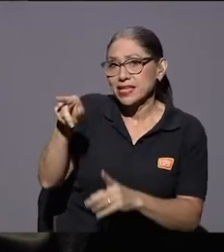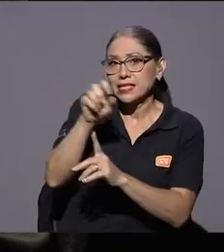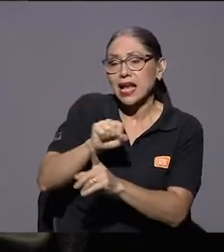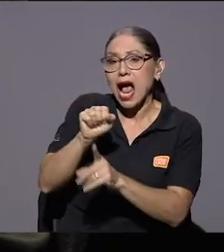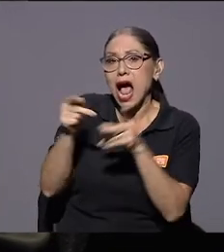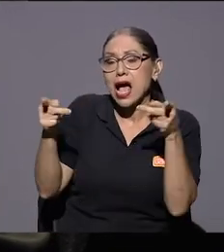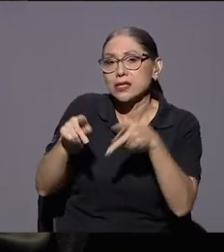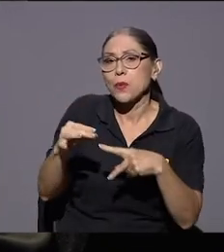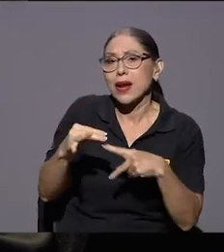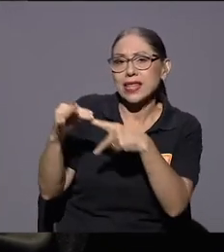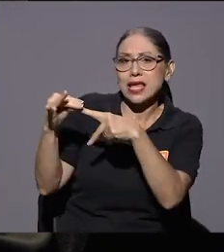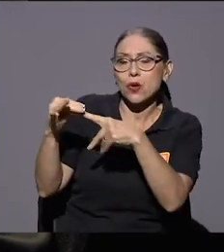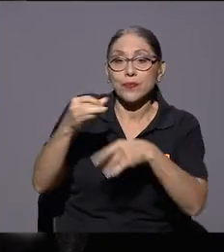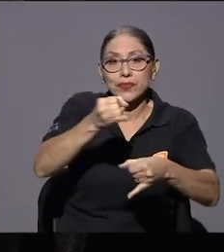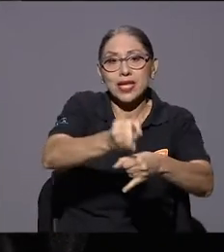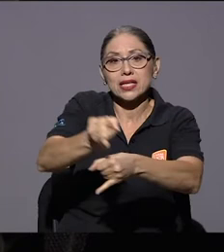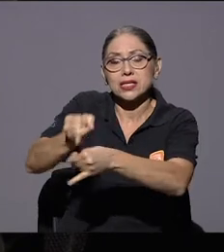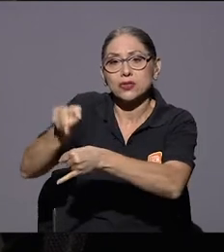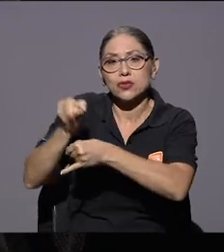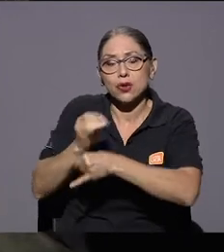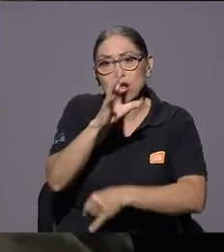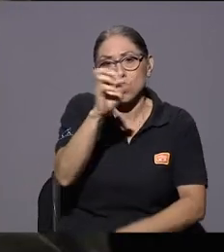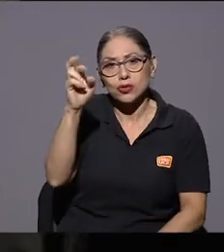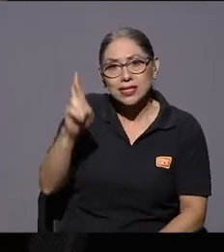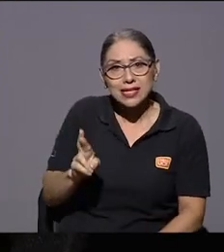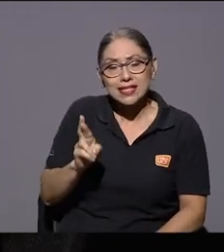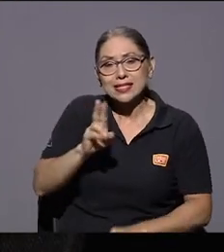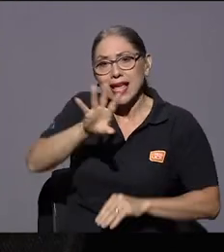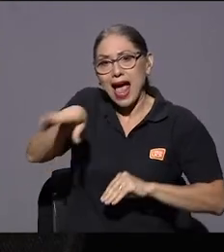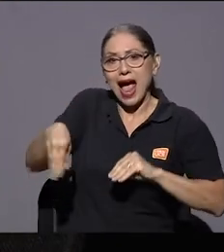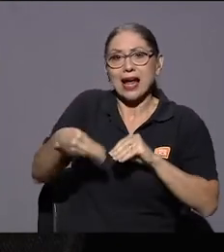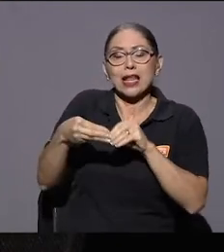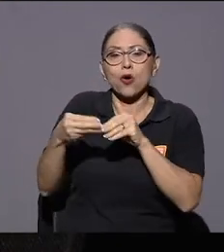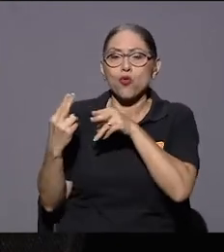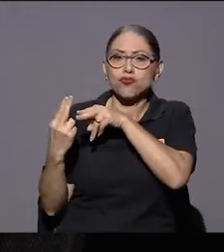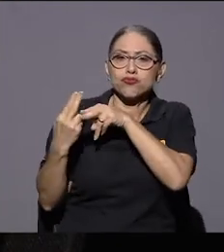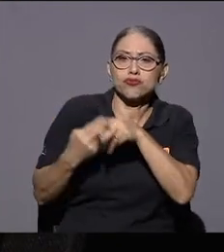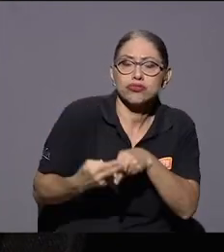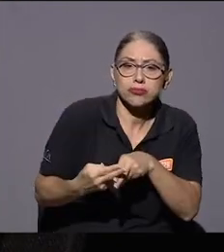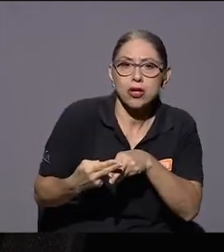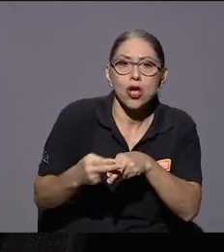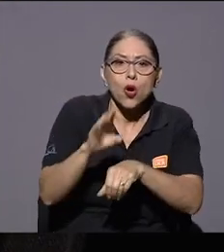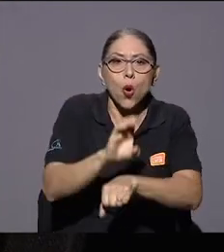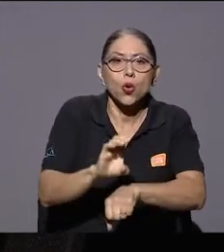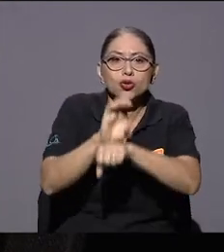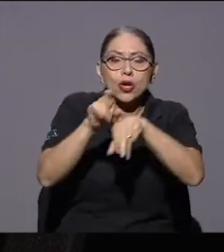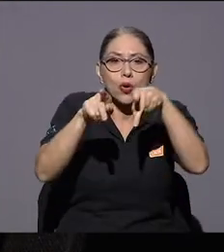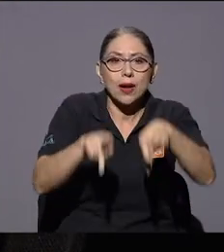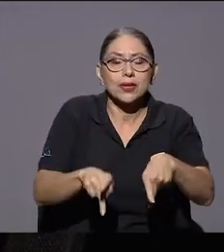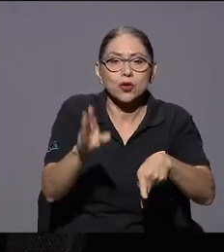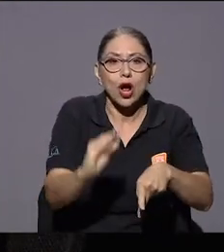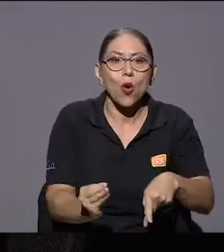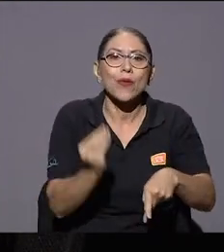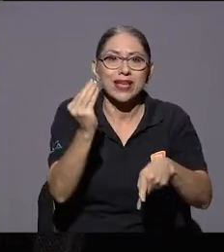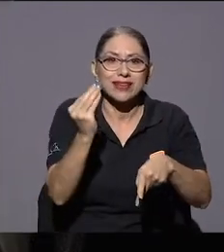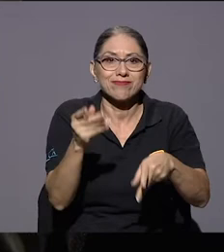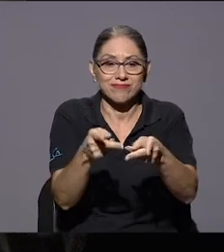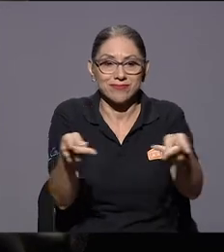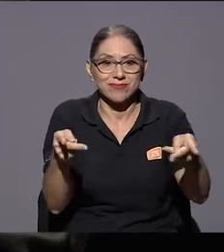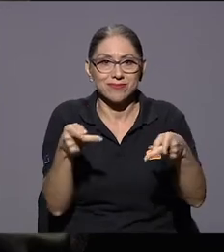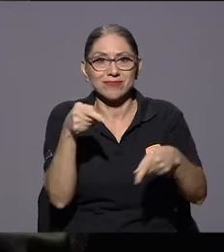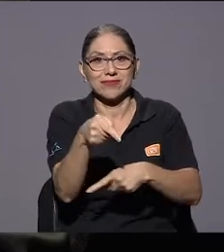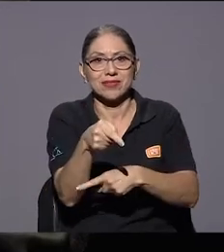la institucionalidad costarricense agregó, por ejemplo, los cargos de consejos de la persona joven, uh-huh. Y